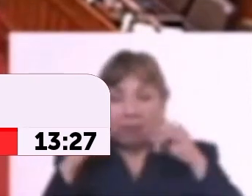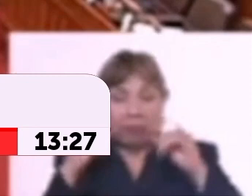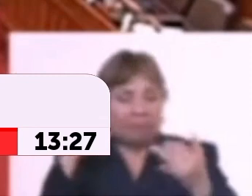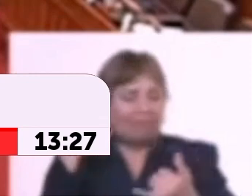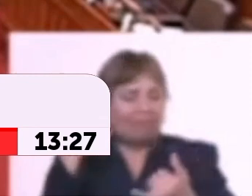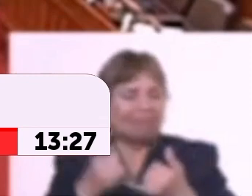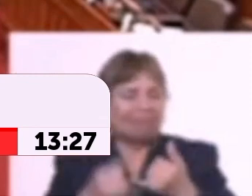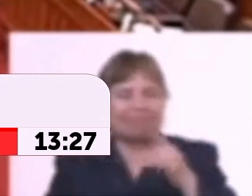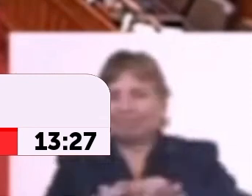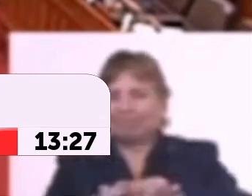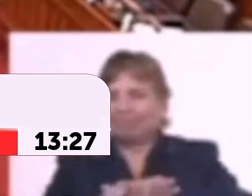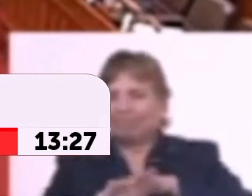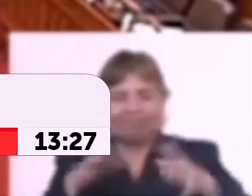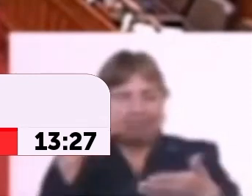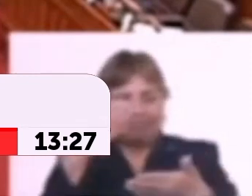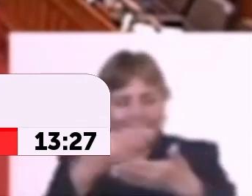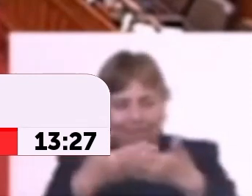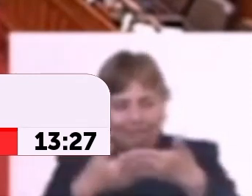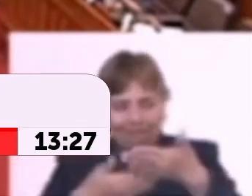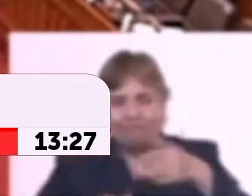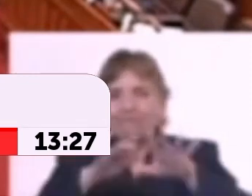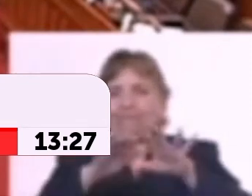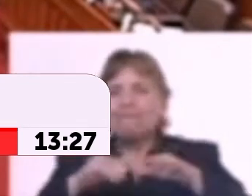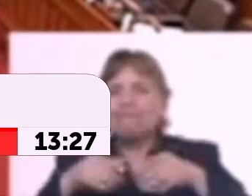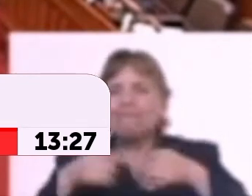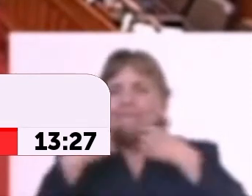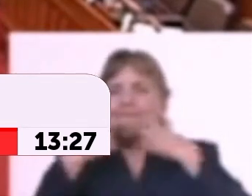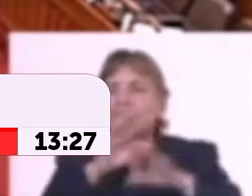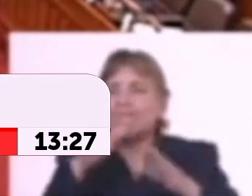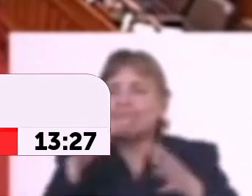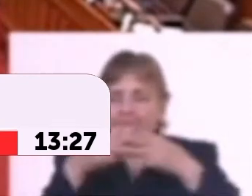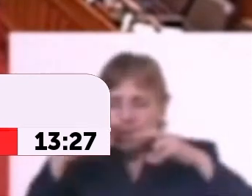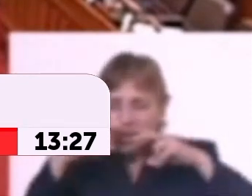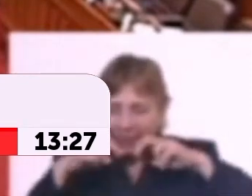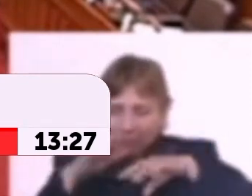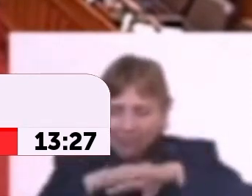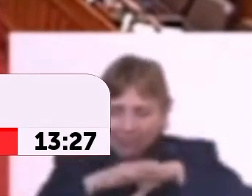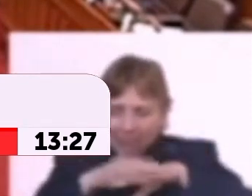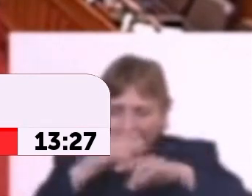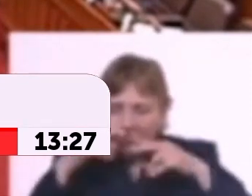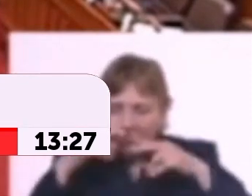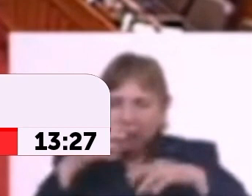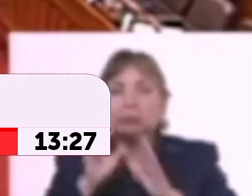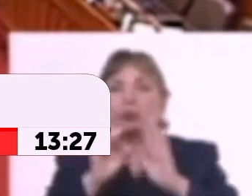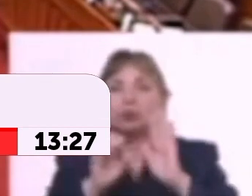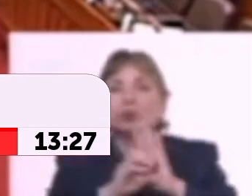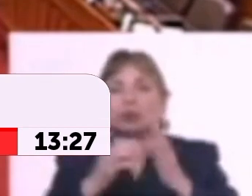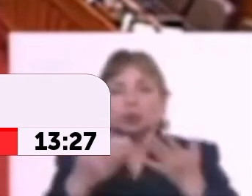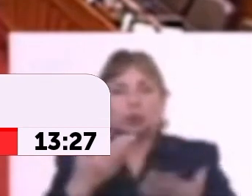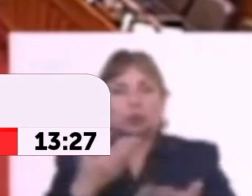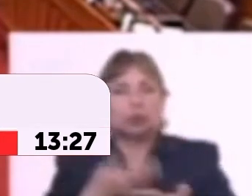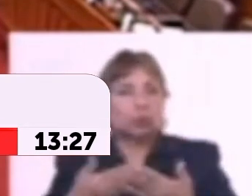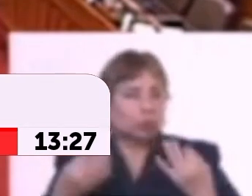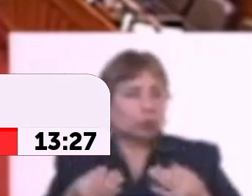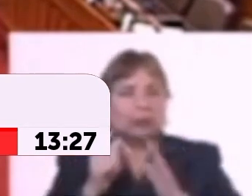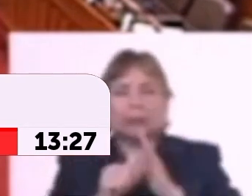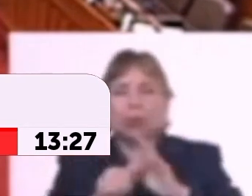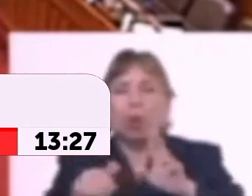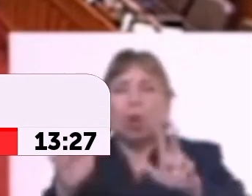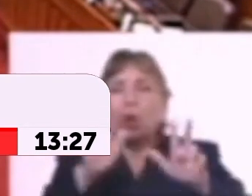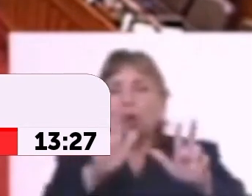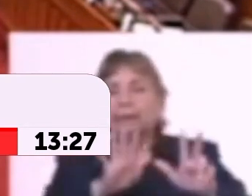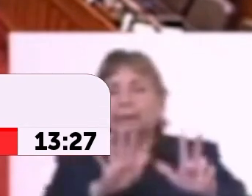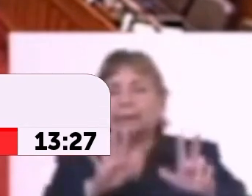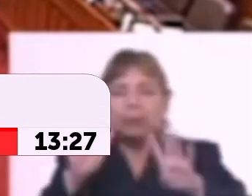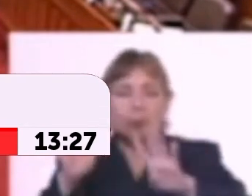y colusión. La presidenta de la Subcomisión de Acusaciones Constitucionales, Lady Camones, se ha pronunciado